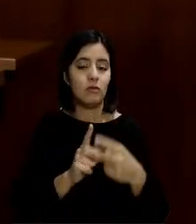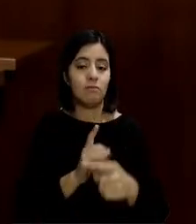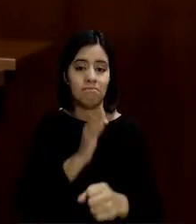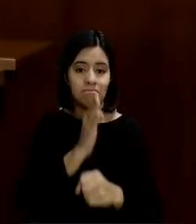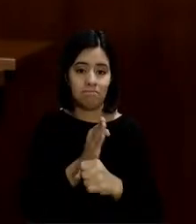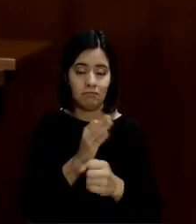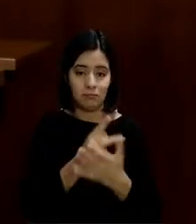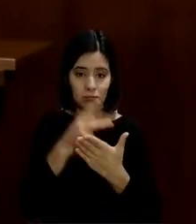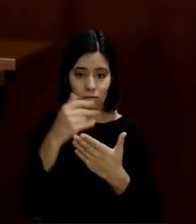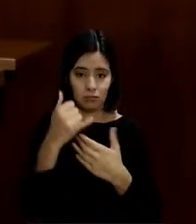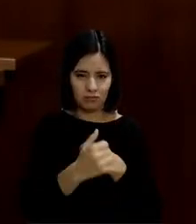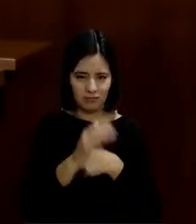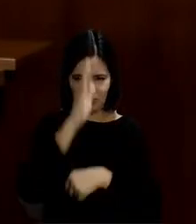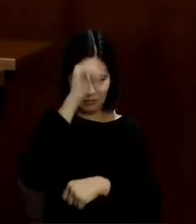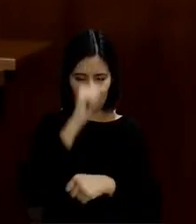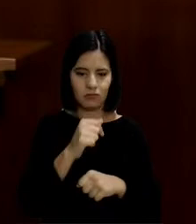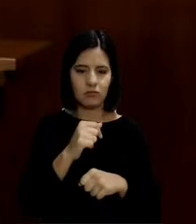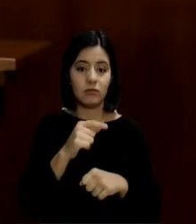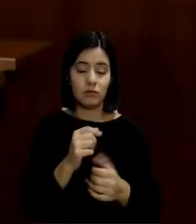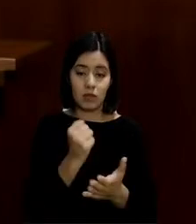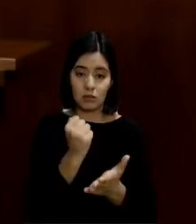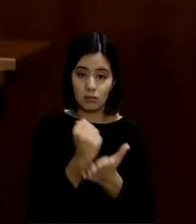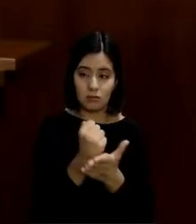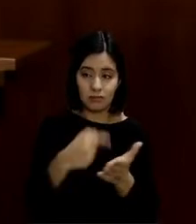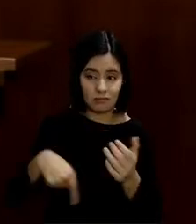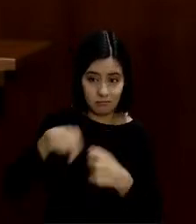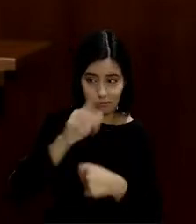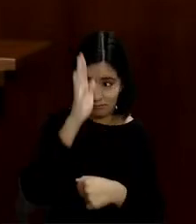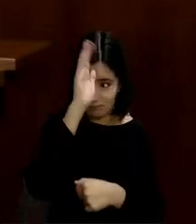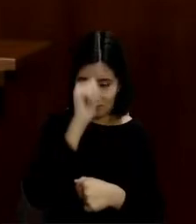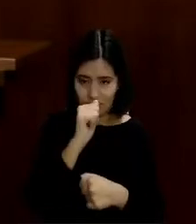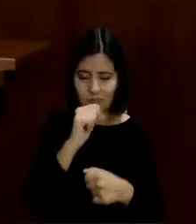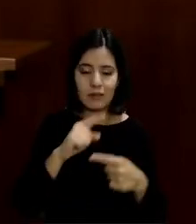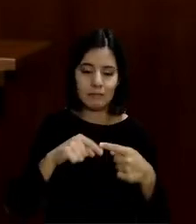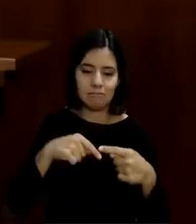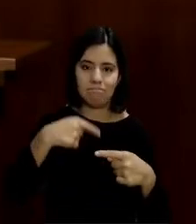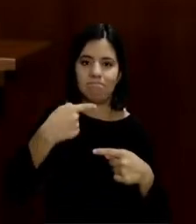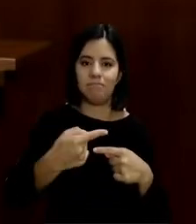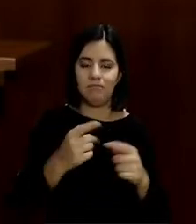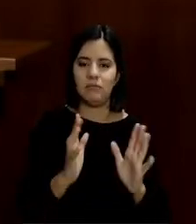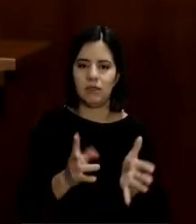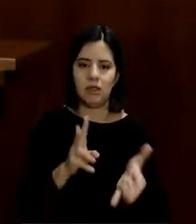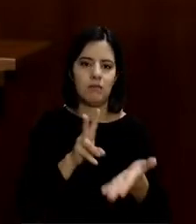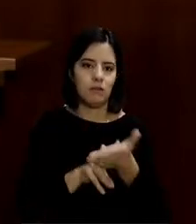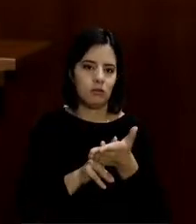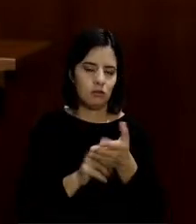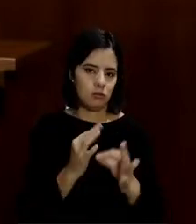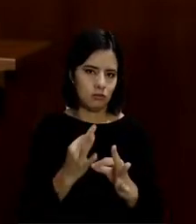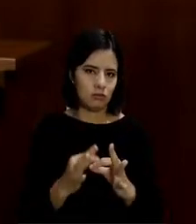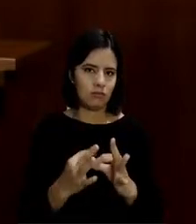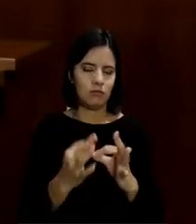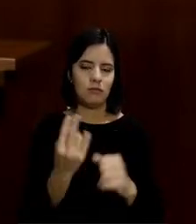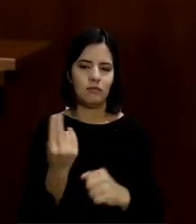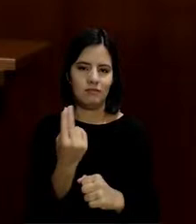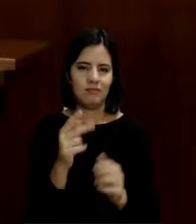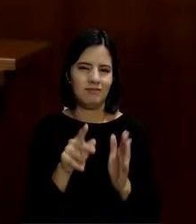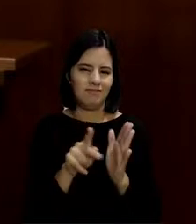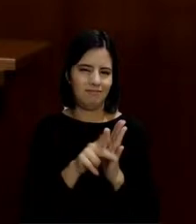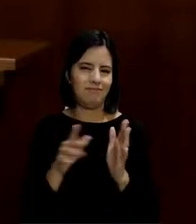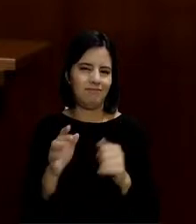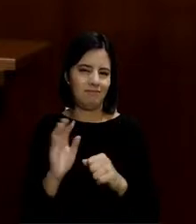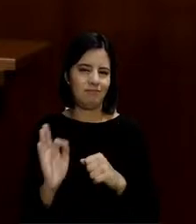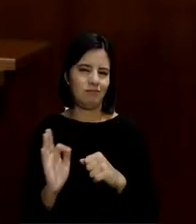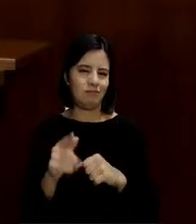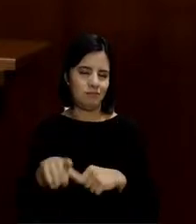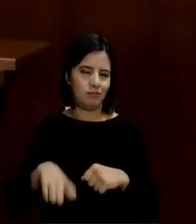acuerdo entrará en vigor el día siguiente de su publicación en el periódico oficial Gaceta de Gobierno, dado en el recinto oficial